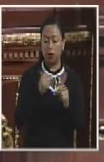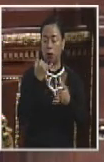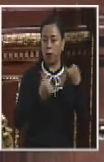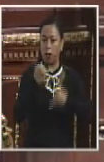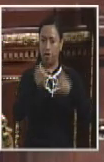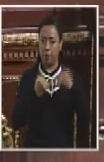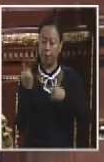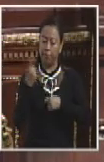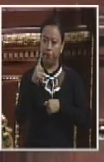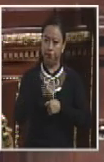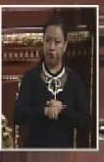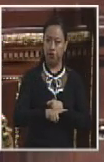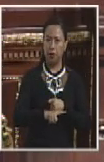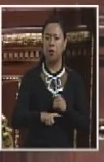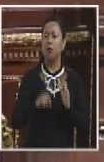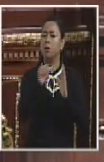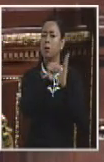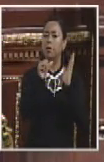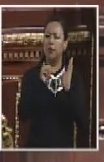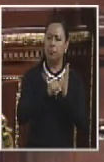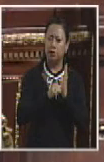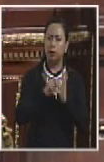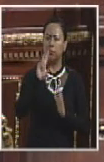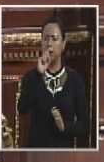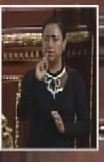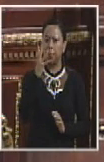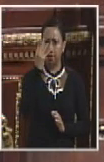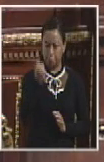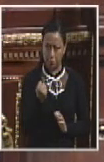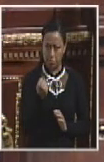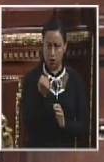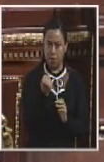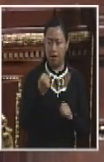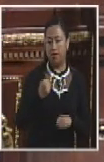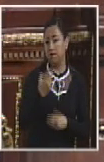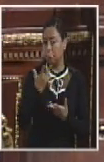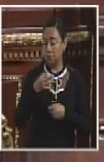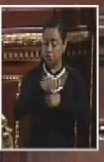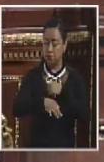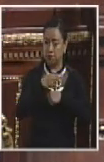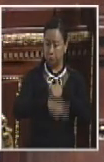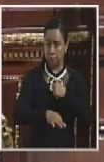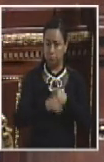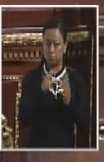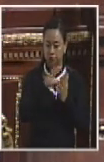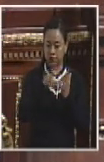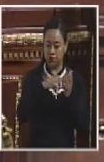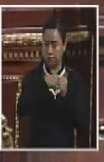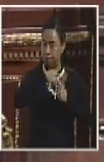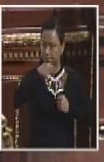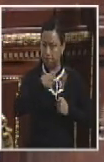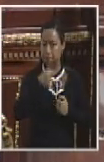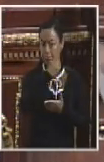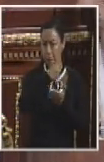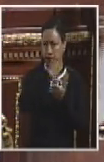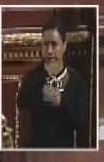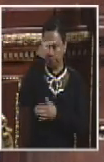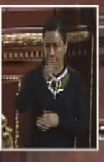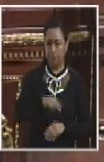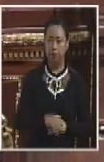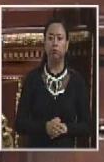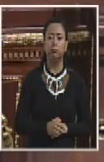artículo 39 transitorio del decreto por el que se expide la Constitución Política de la Ciudad de